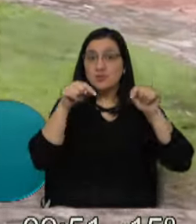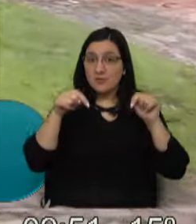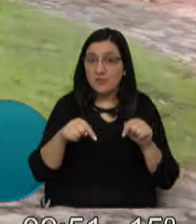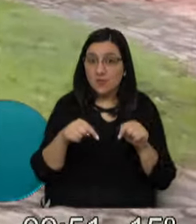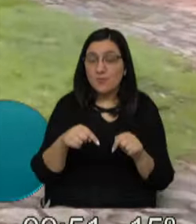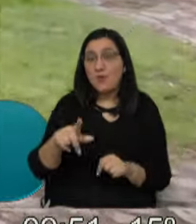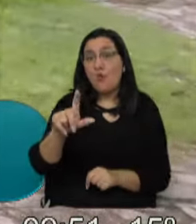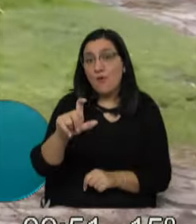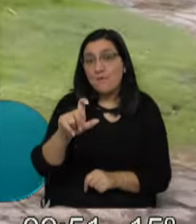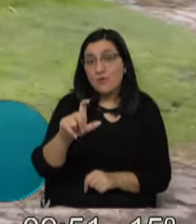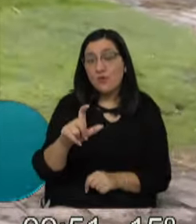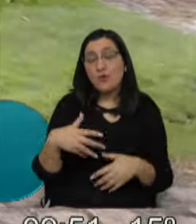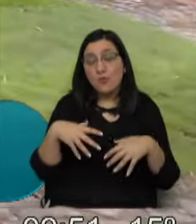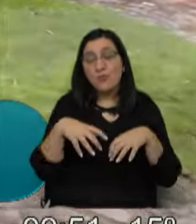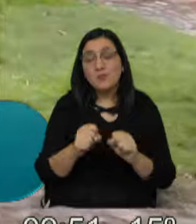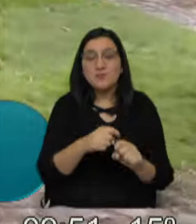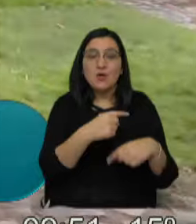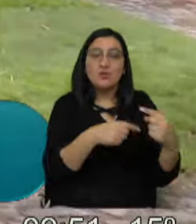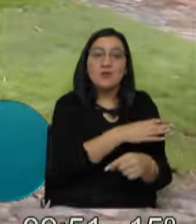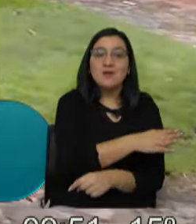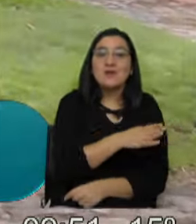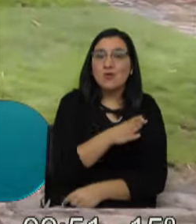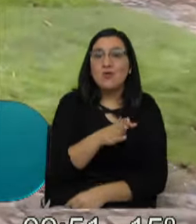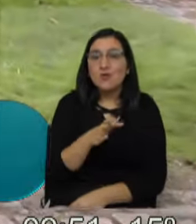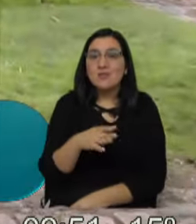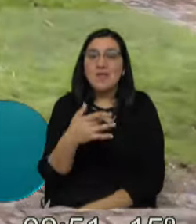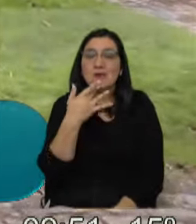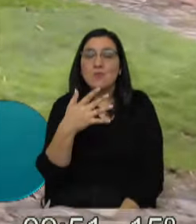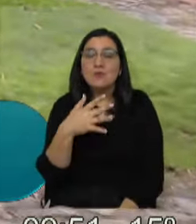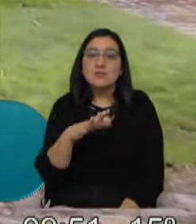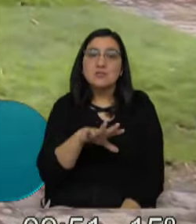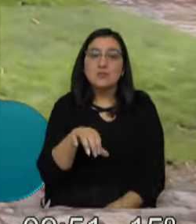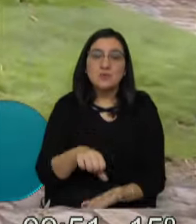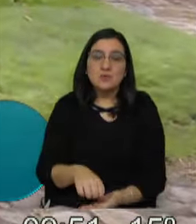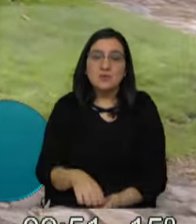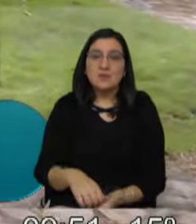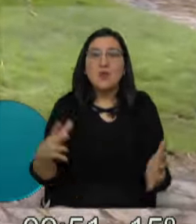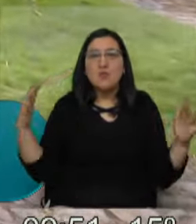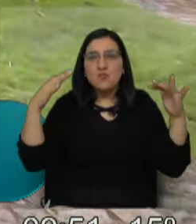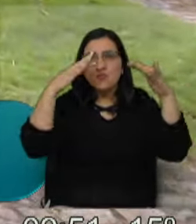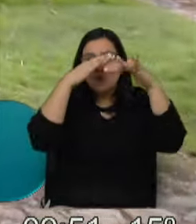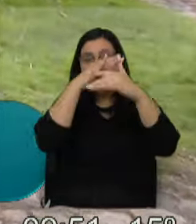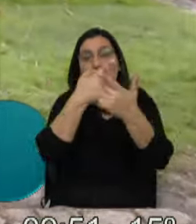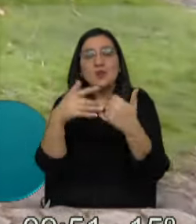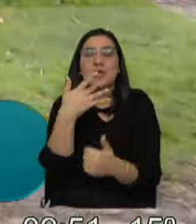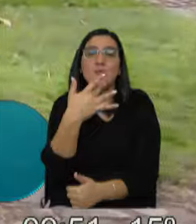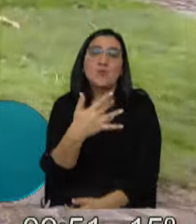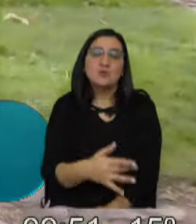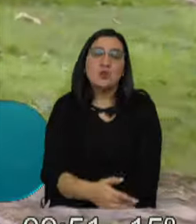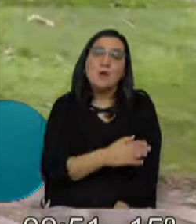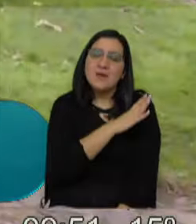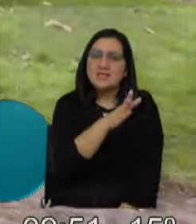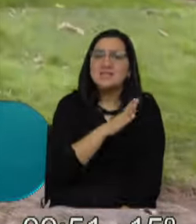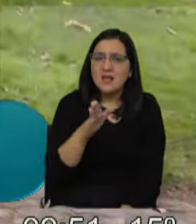pero por supuesto que nos comprometemos a seguir recorriendo, Fito, esta hermosa capital. Está nublada la mañana, pero está hermoso, Fito, para